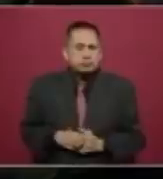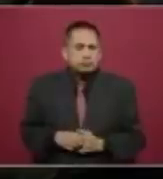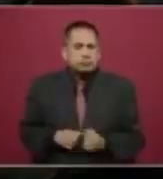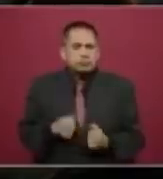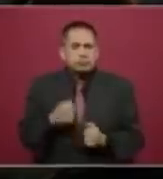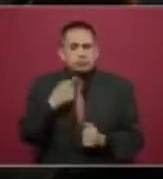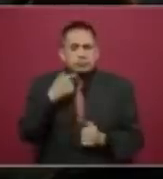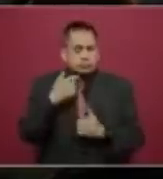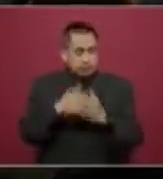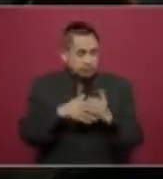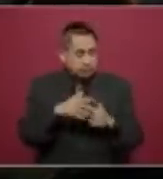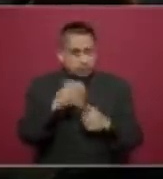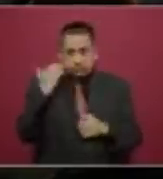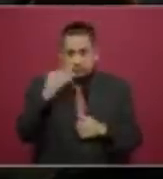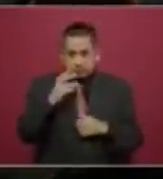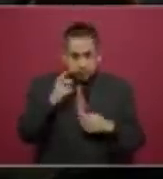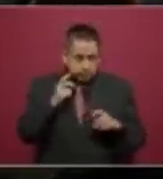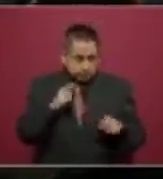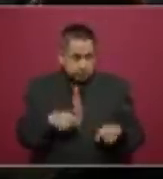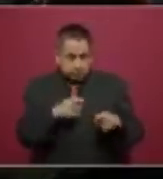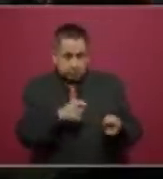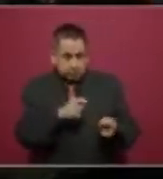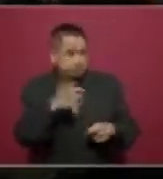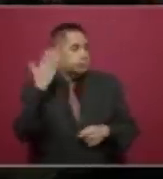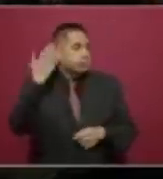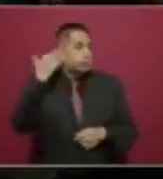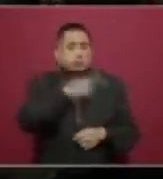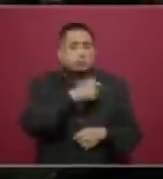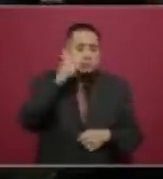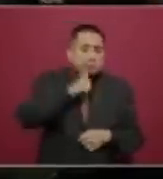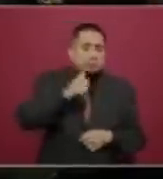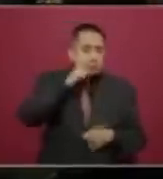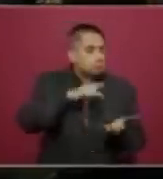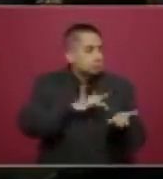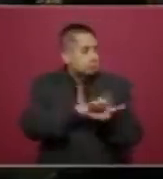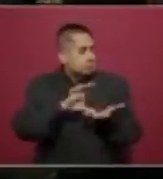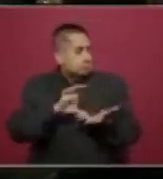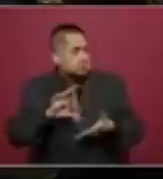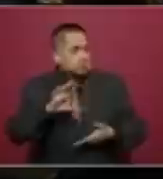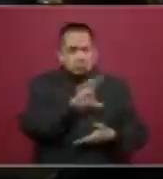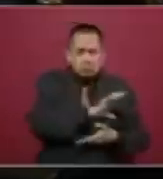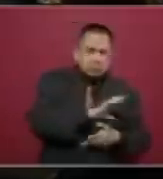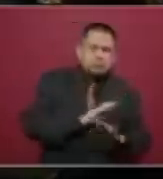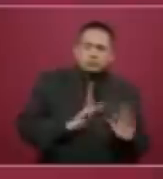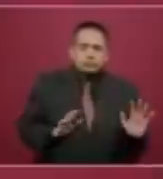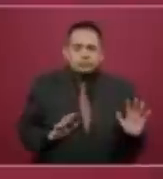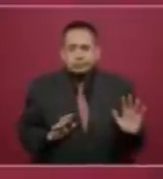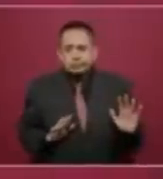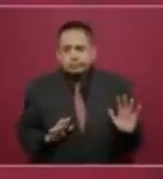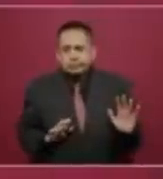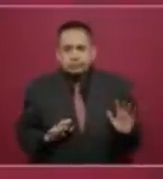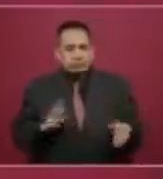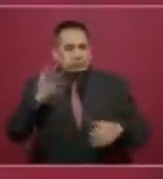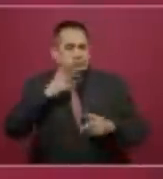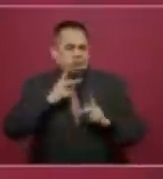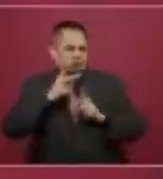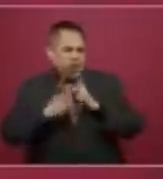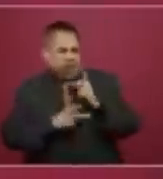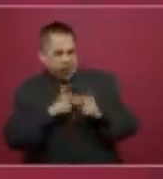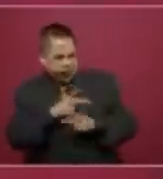quienes siempre han recibido, ¿sí?, todos los apoyos del gobierno, los créditos